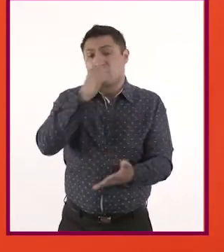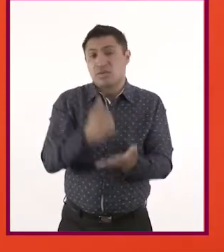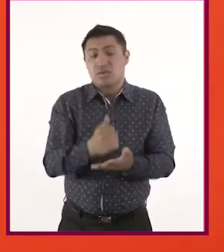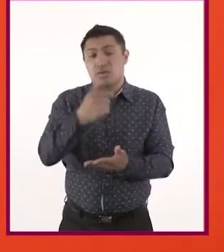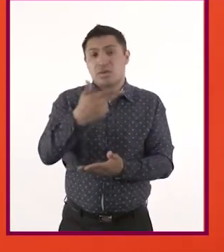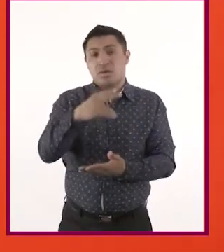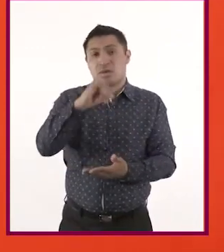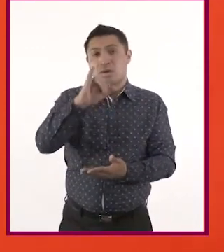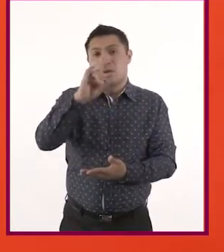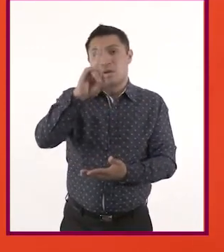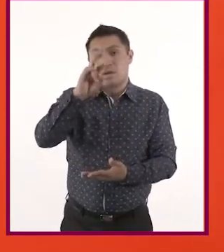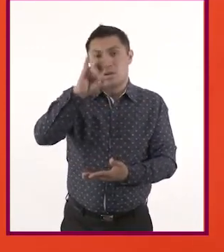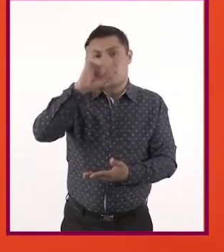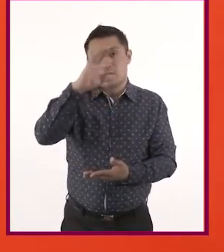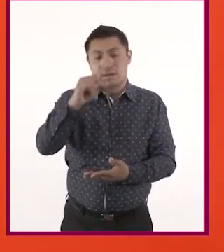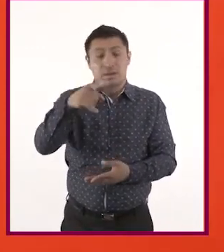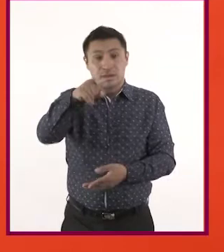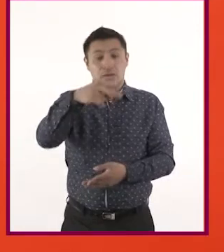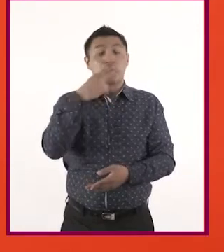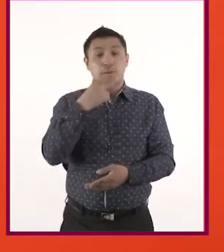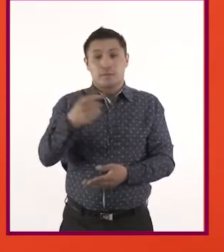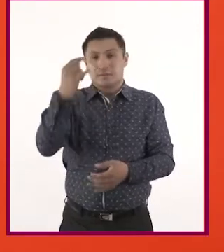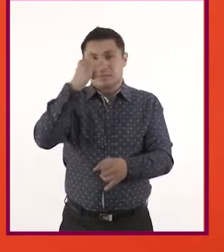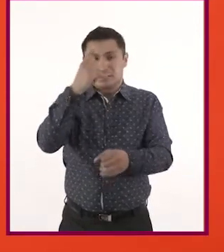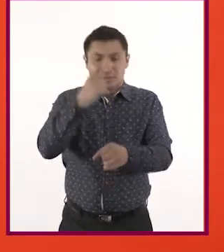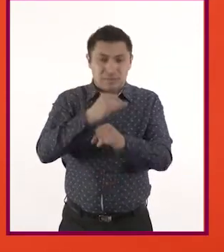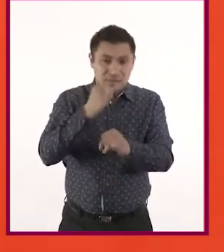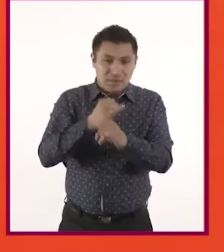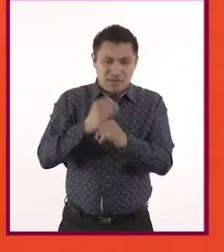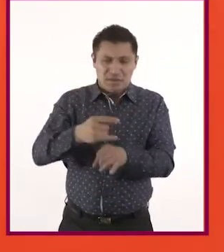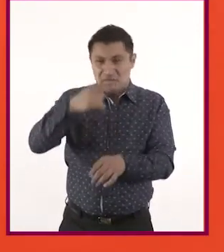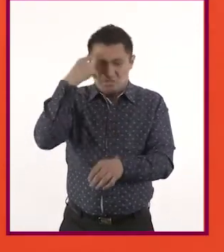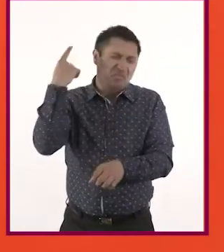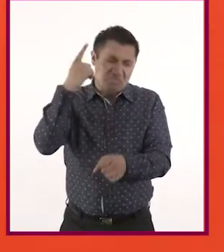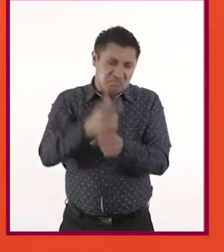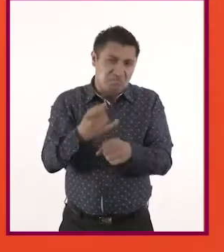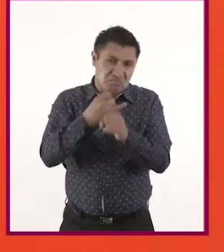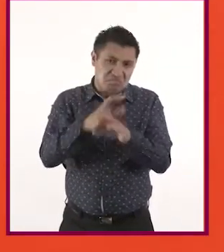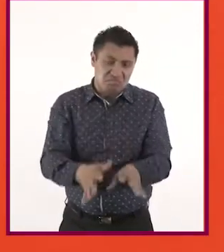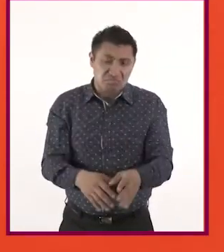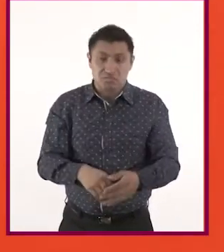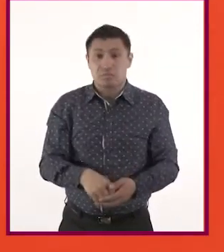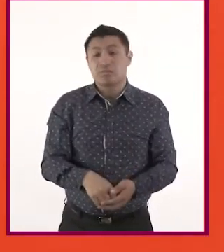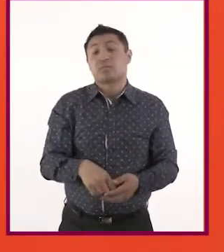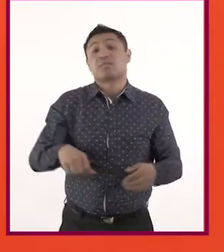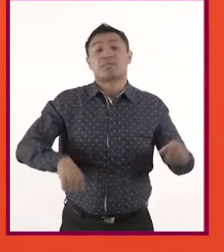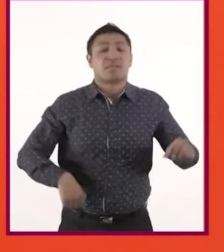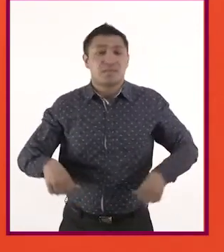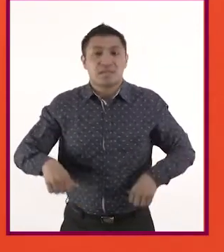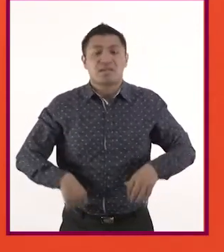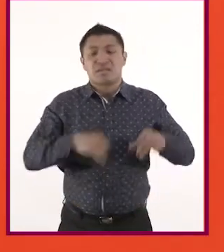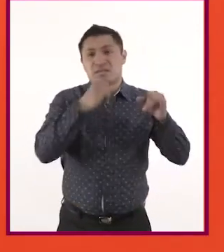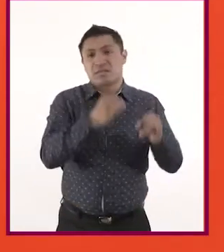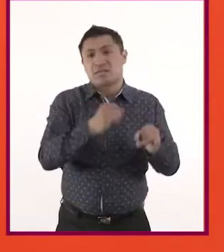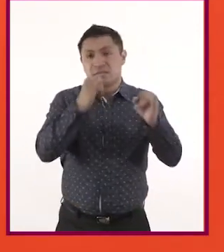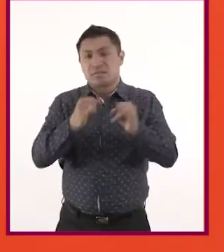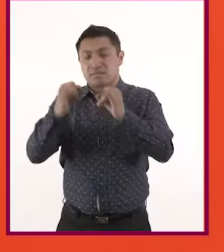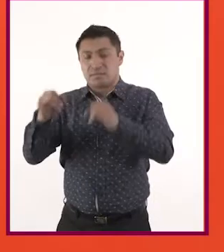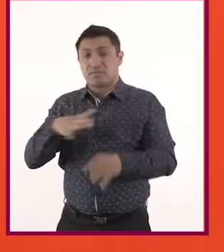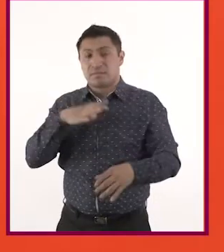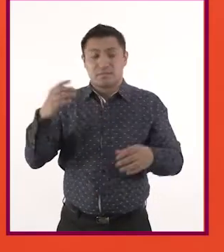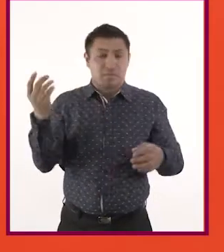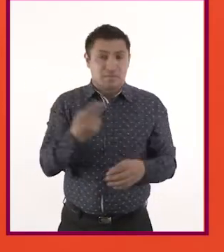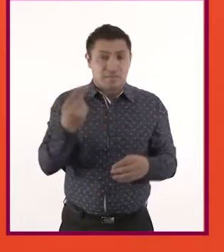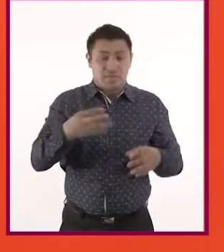consumes. En Internet es fácil encontrar información al respecto. Además de las acciones individuales, es necesario realizar